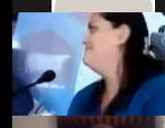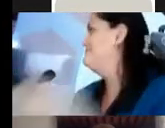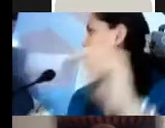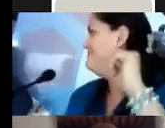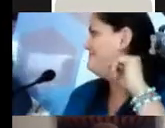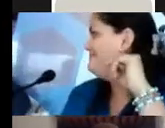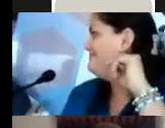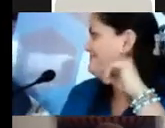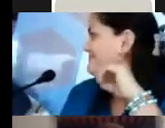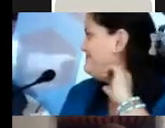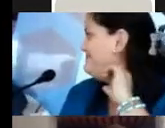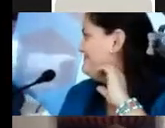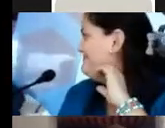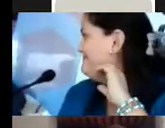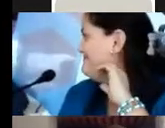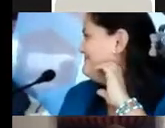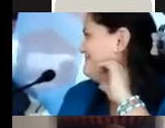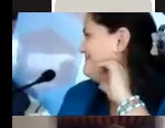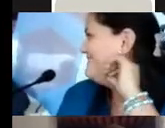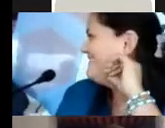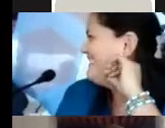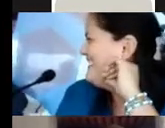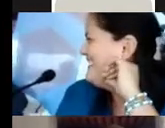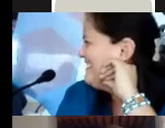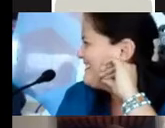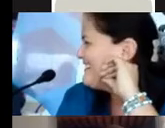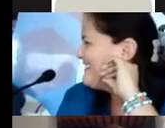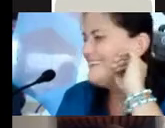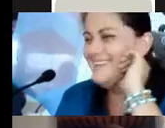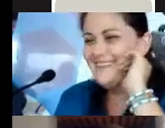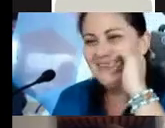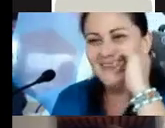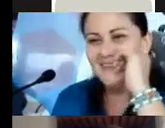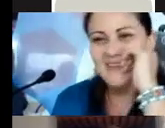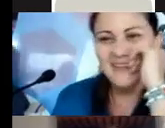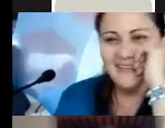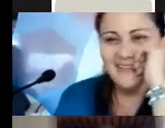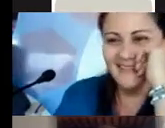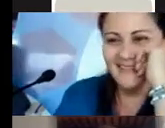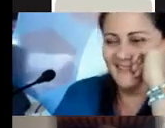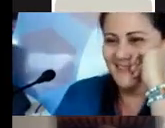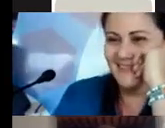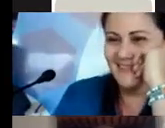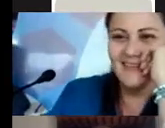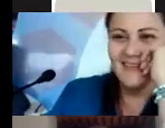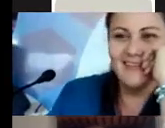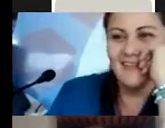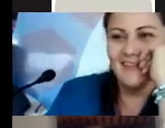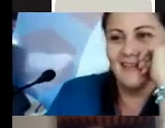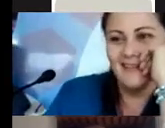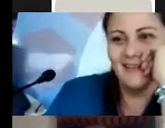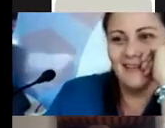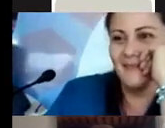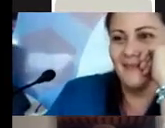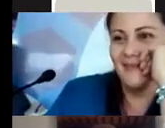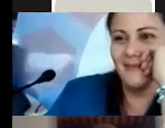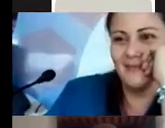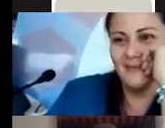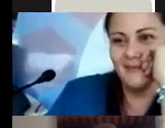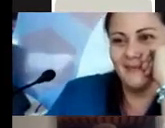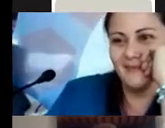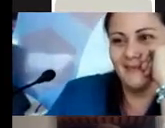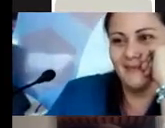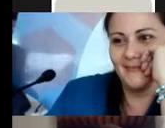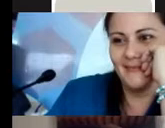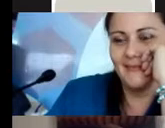capas, en el caso de Terafin son el plywood, este tipo de madera, son 9 capas de una madera del